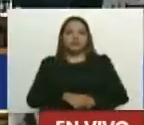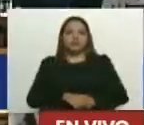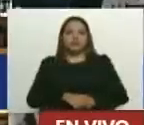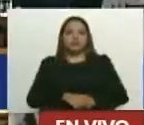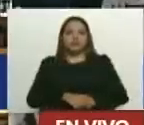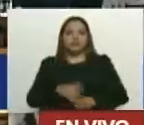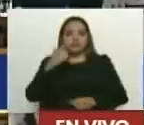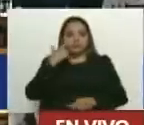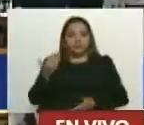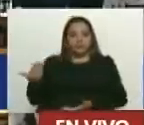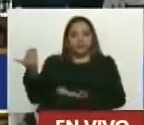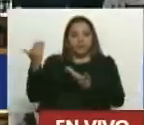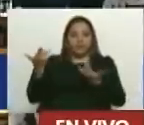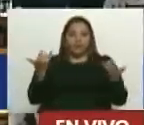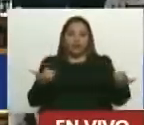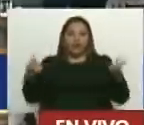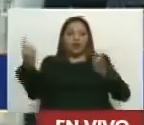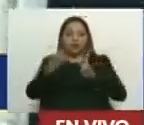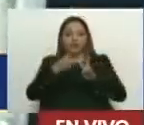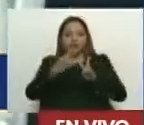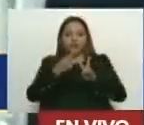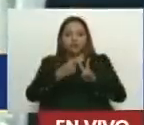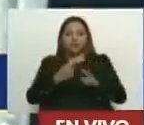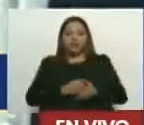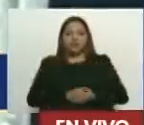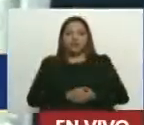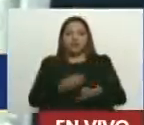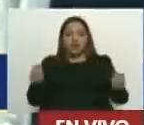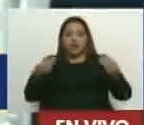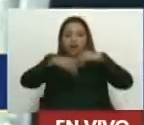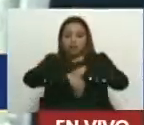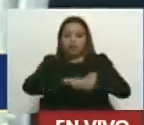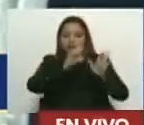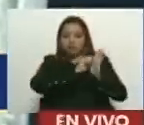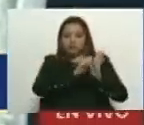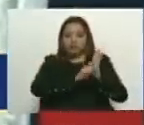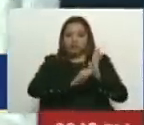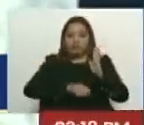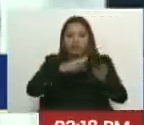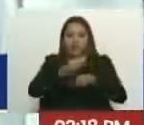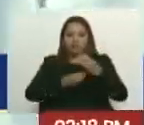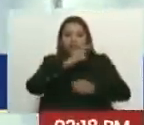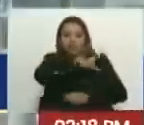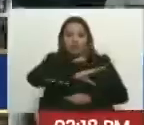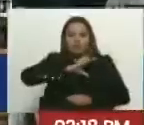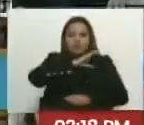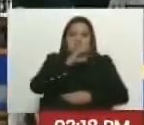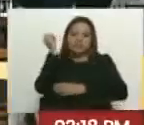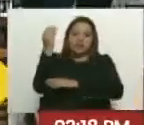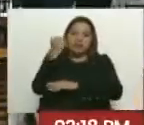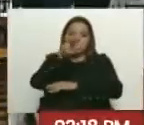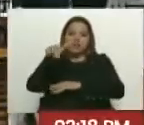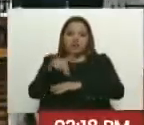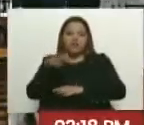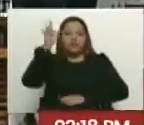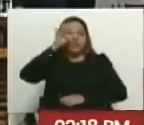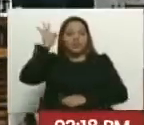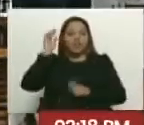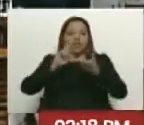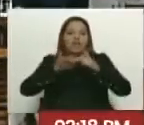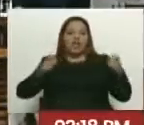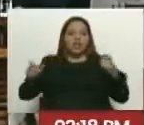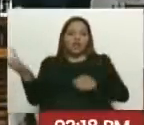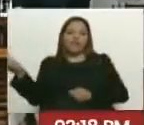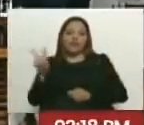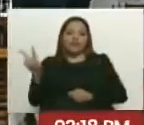Observan a través de las pantallas venezolanas de televisión el acuerdo por parte de esta comisión de la Asamblea Nacional al fiscal general de la